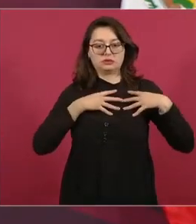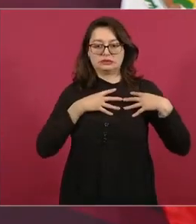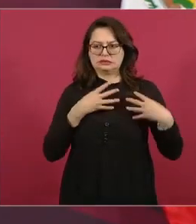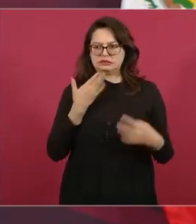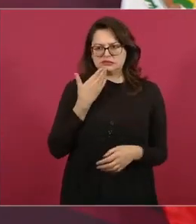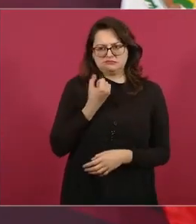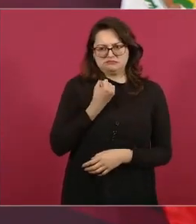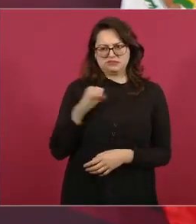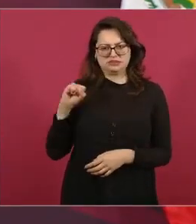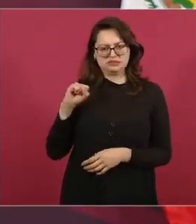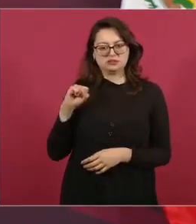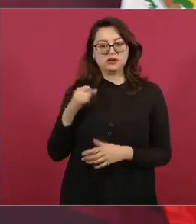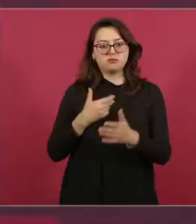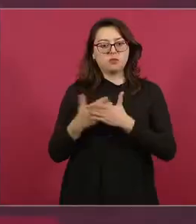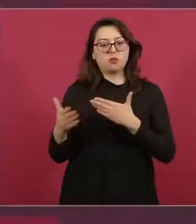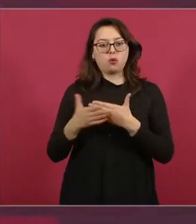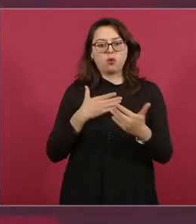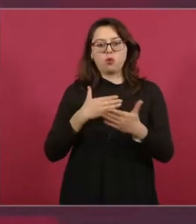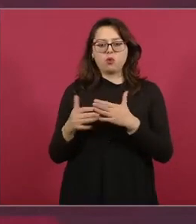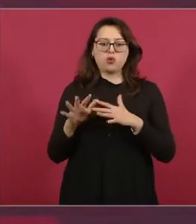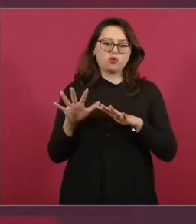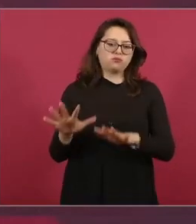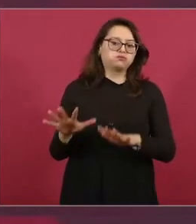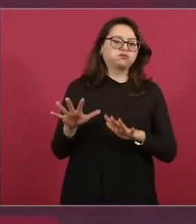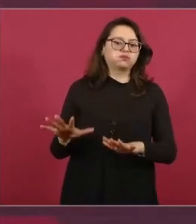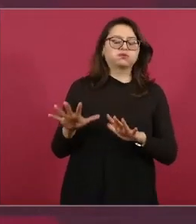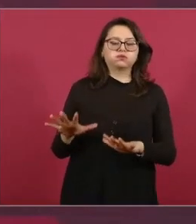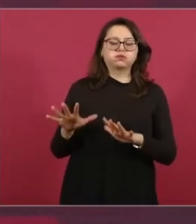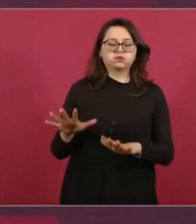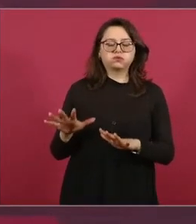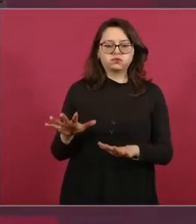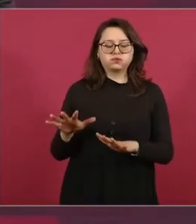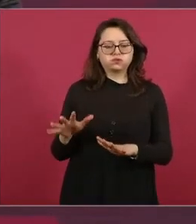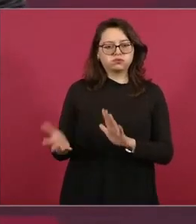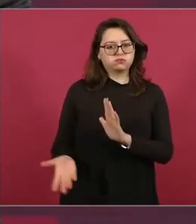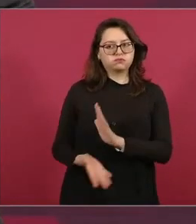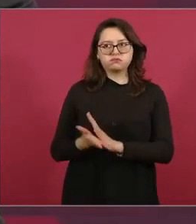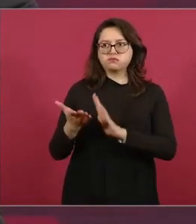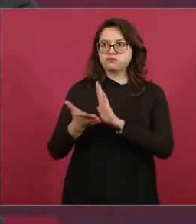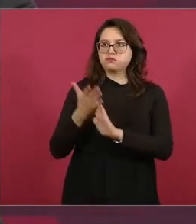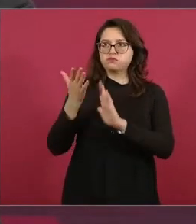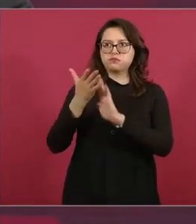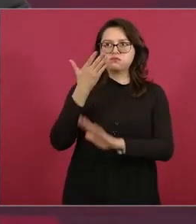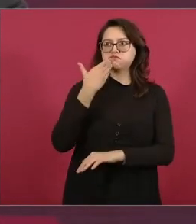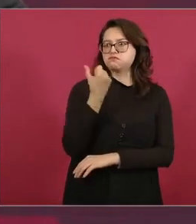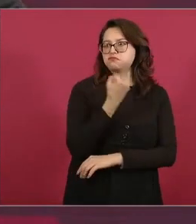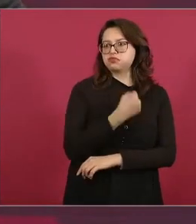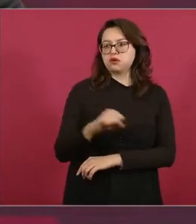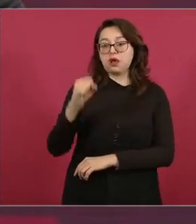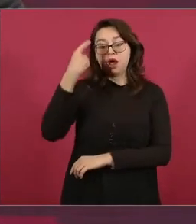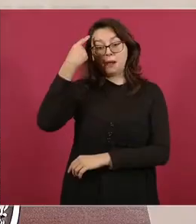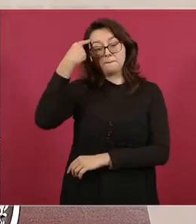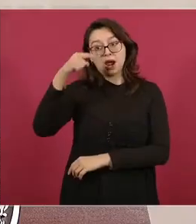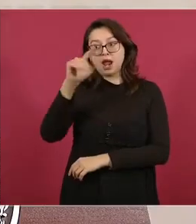mejor. Es una obra de mucha importancia social.